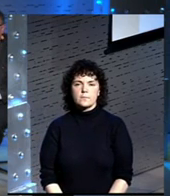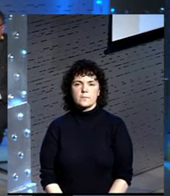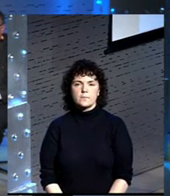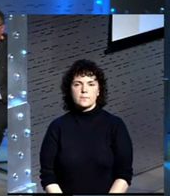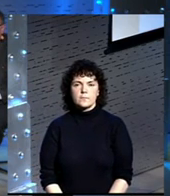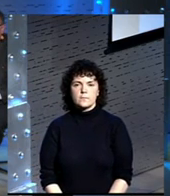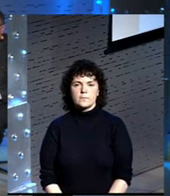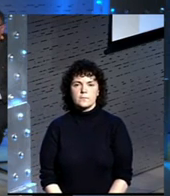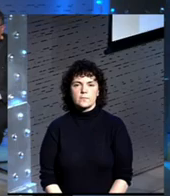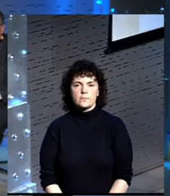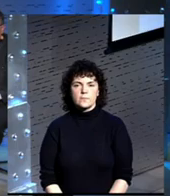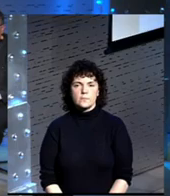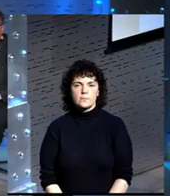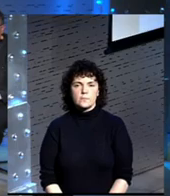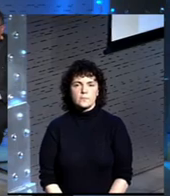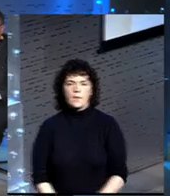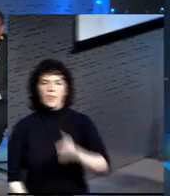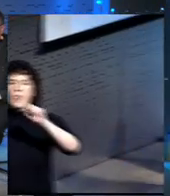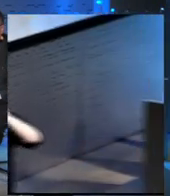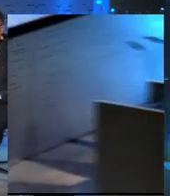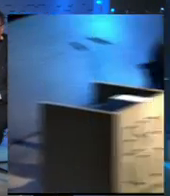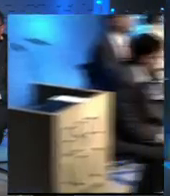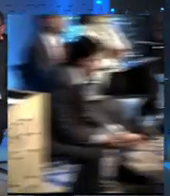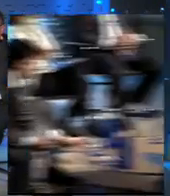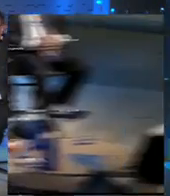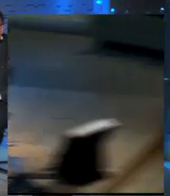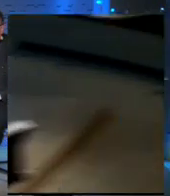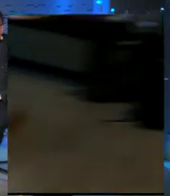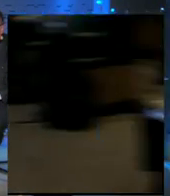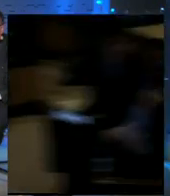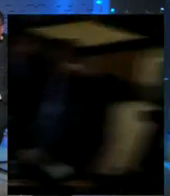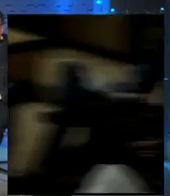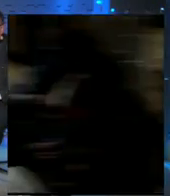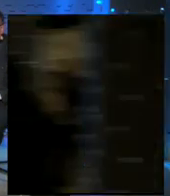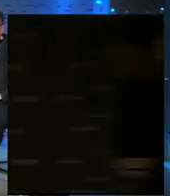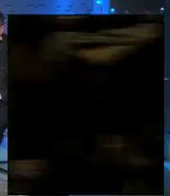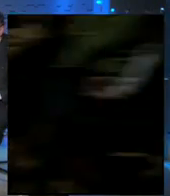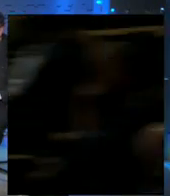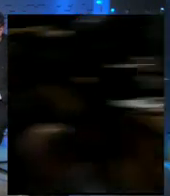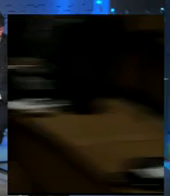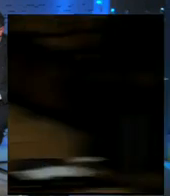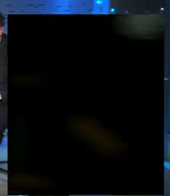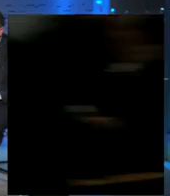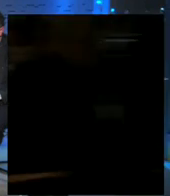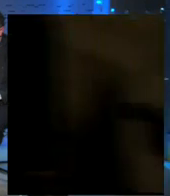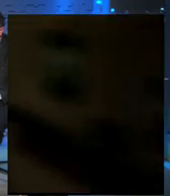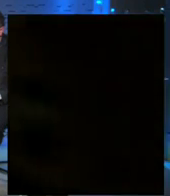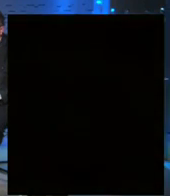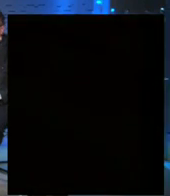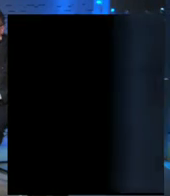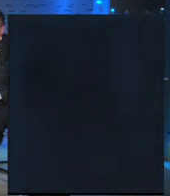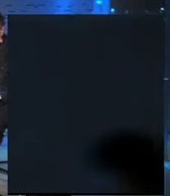Hola, David Arranz. Bueno, quería llegar un poquito más allá en algunas aplicaciones. Sabemos